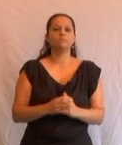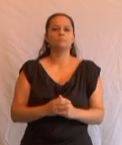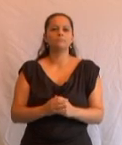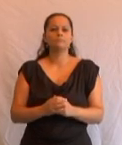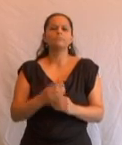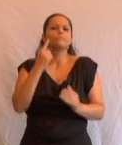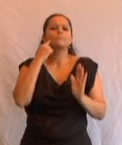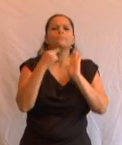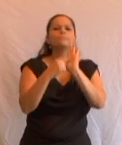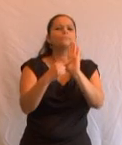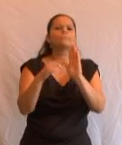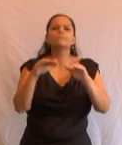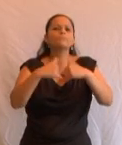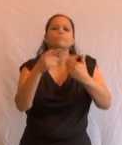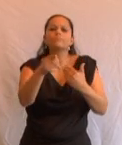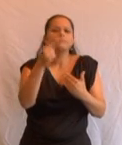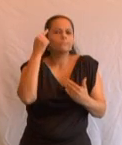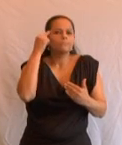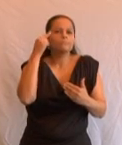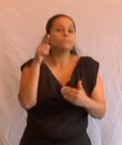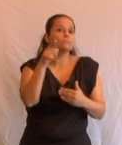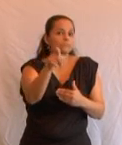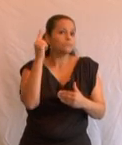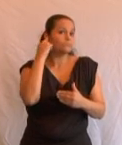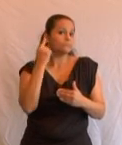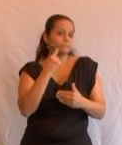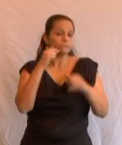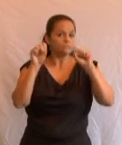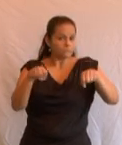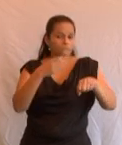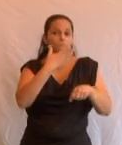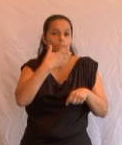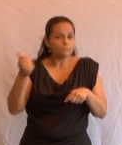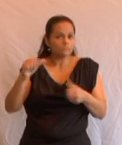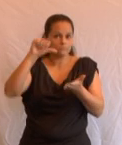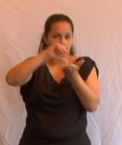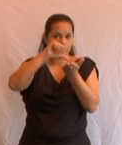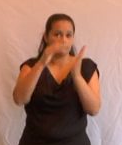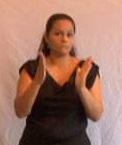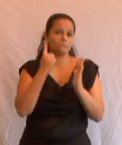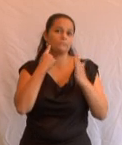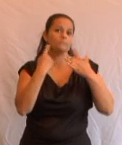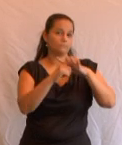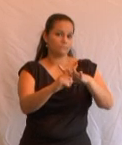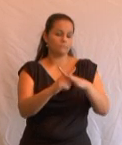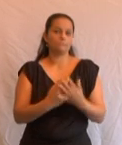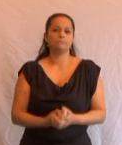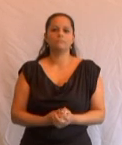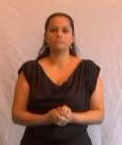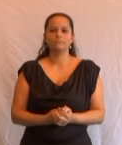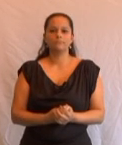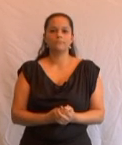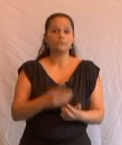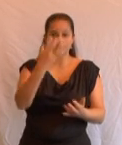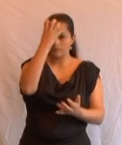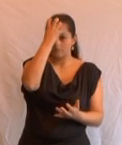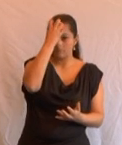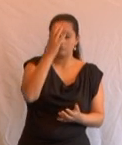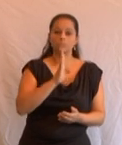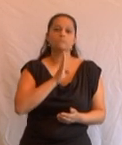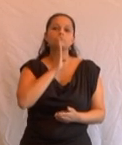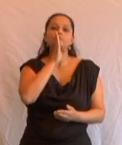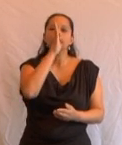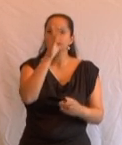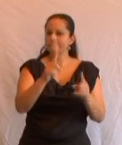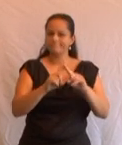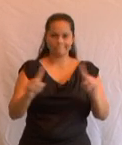los derechos. ¿Algún ejemplo? ¿Cómo cree que ellos pueden ser un mejor ciudadano gracias a incluirse educativamente? Bien. La educación